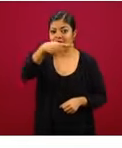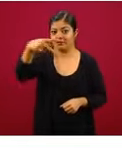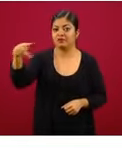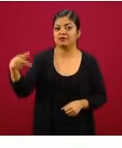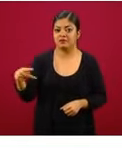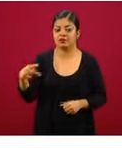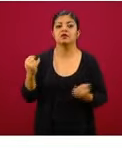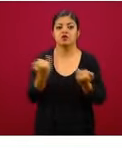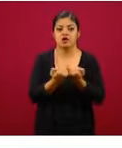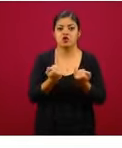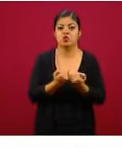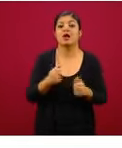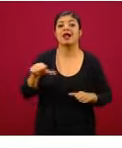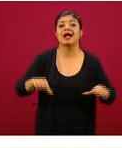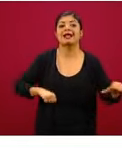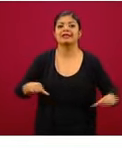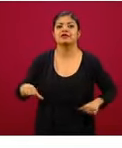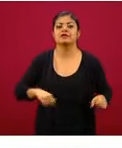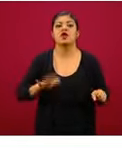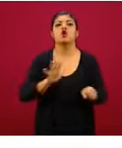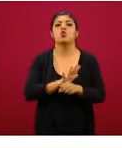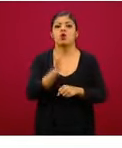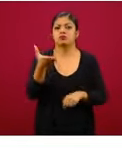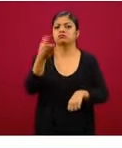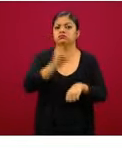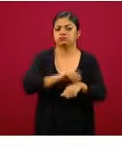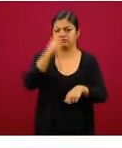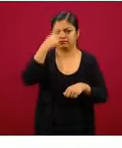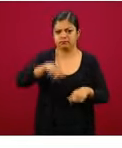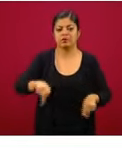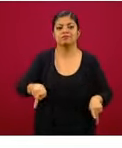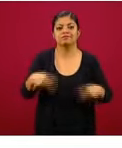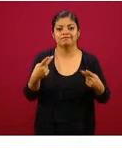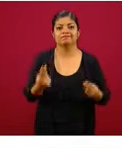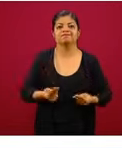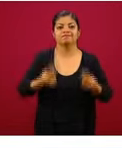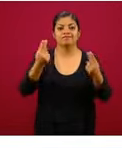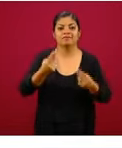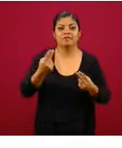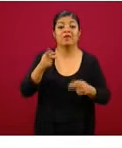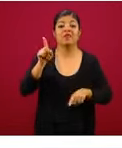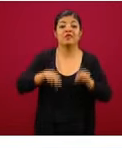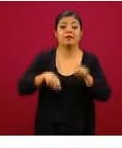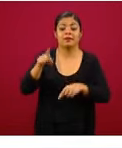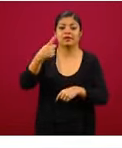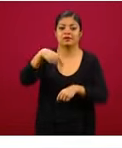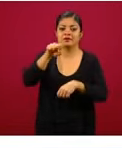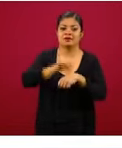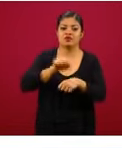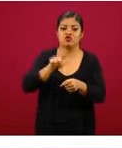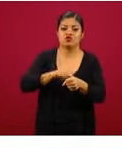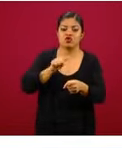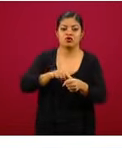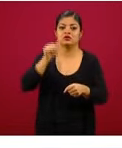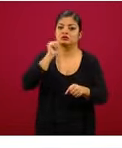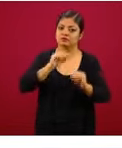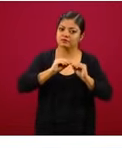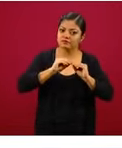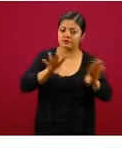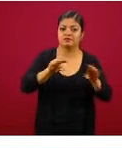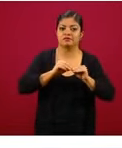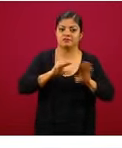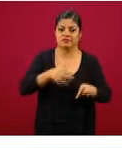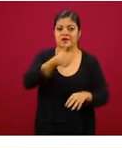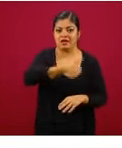las actividades, acciones que están permitidas en función del color que para cada semana se va a estar actualizando para